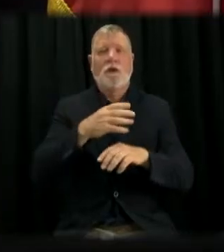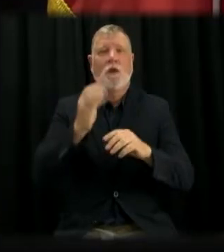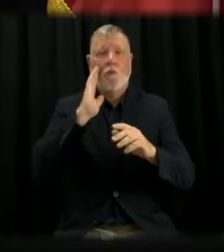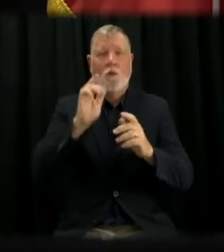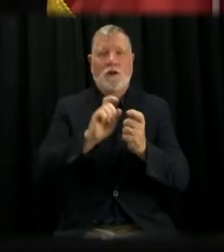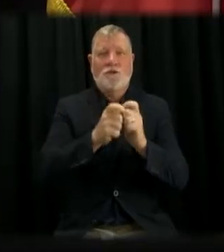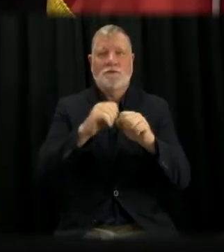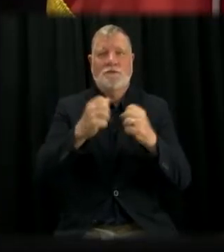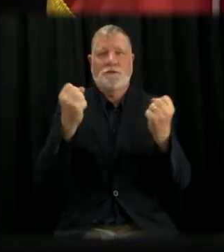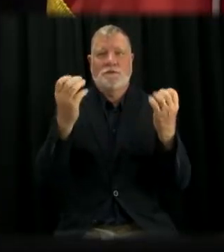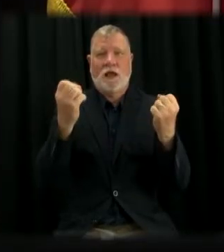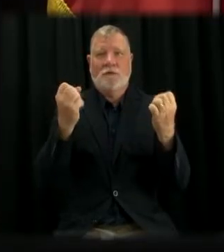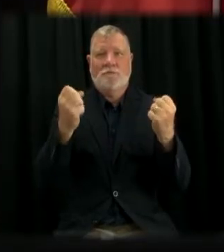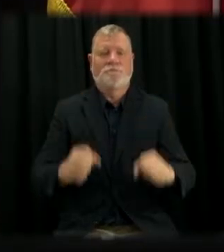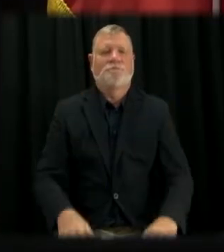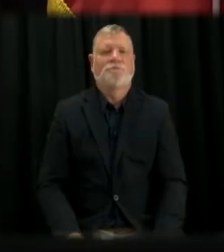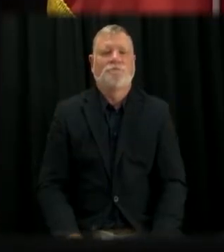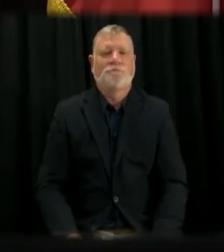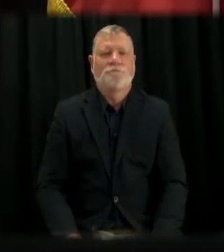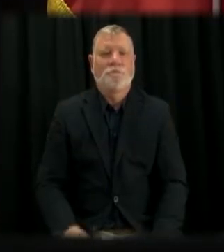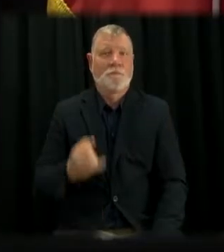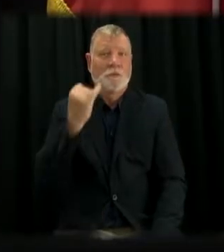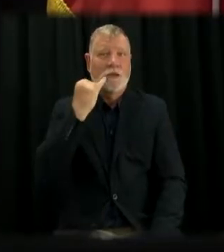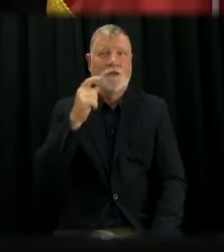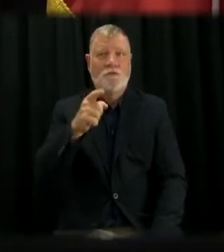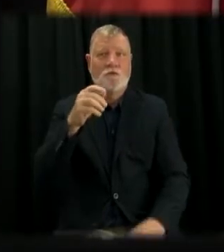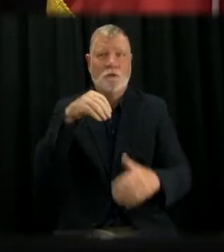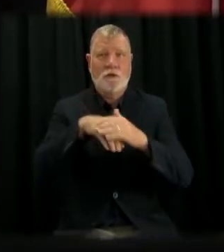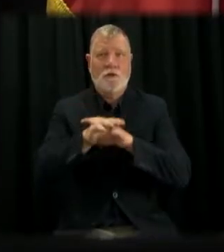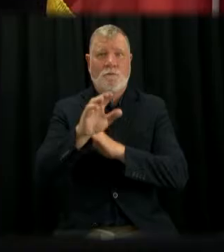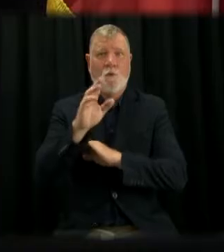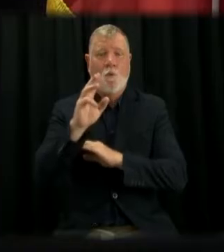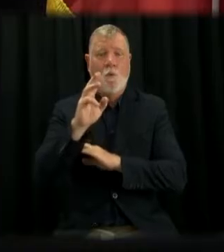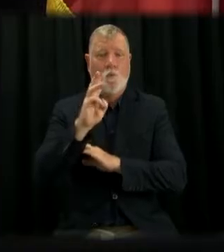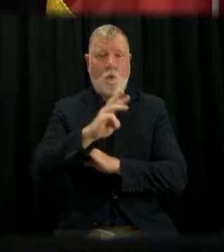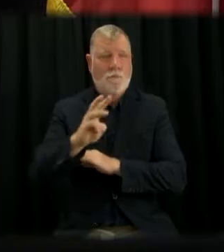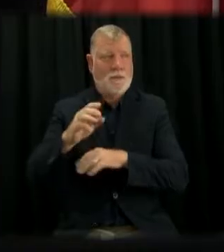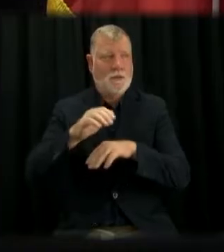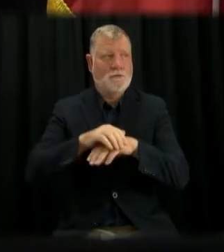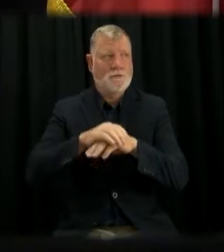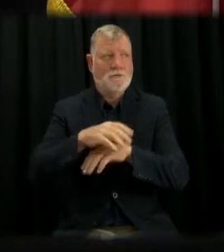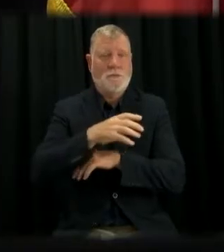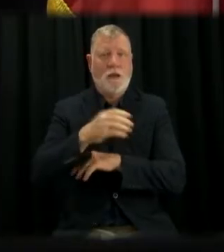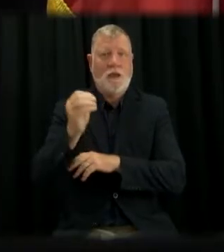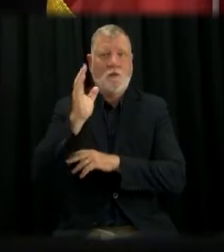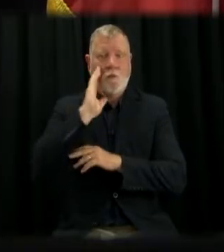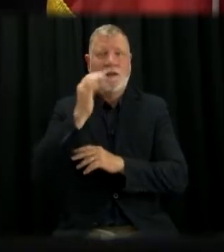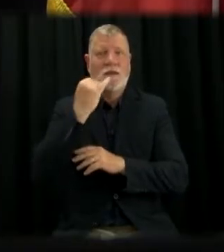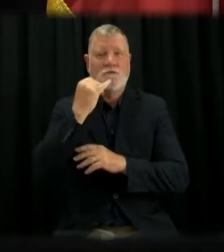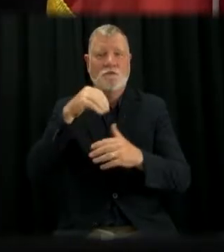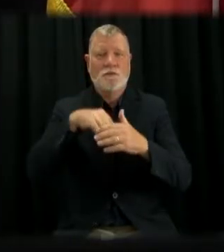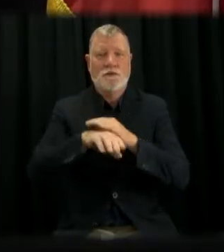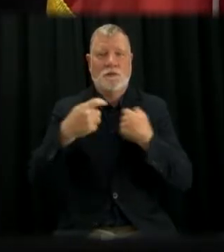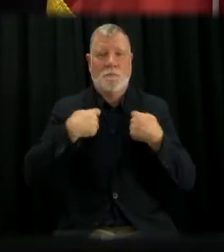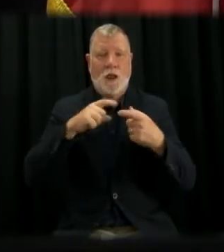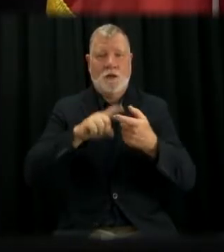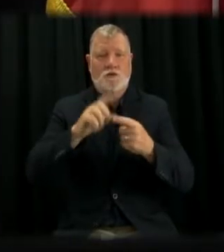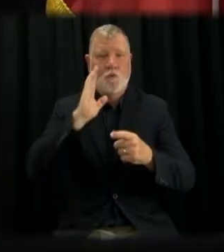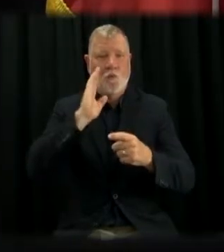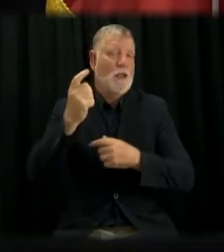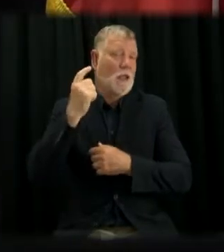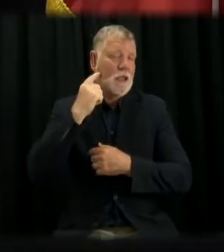inglés también. Y también va a estar expresado en el lenguaje de señas. Si va al site en inglés, va a estar en